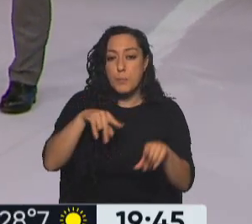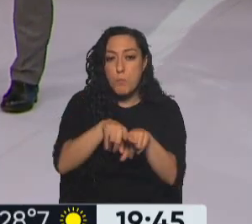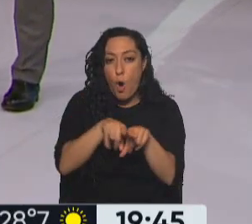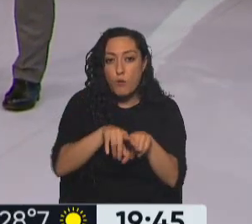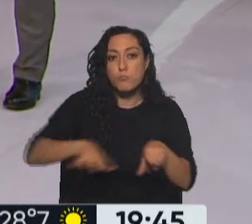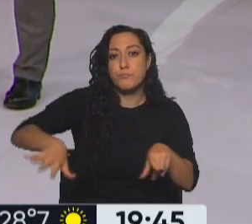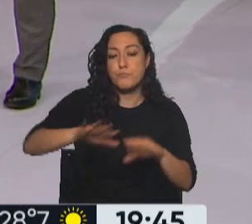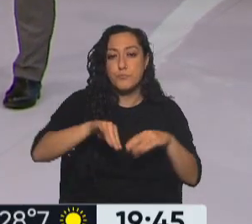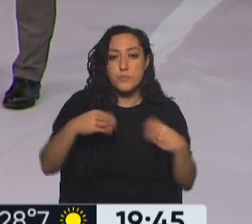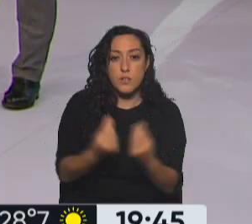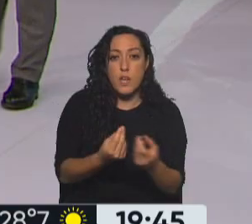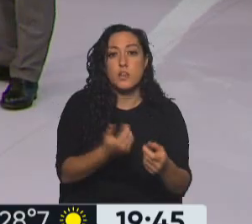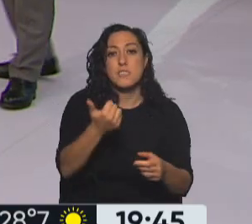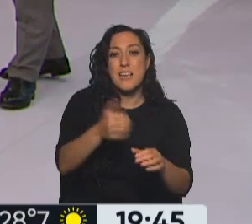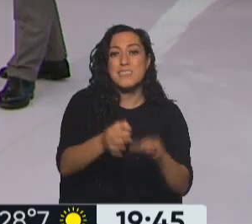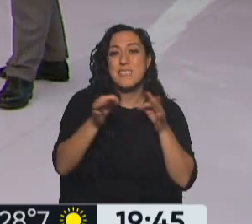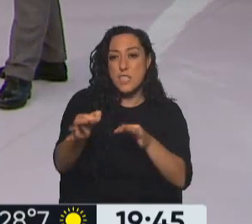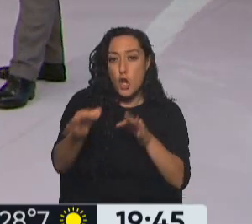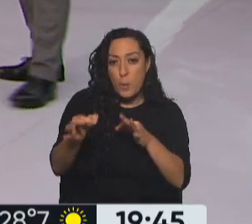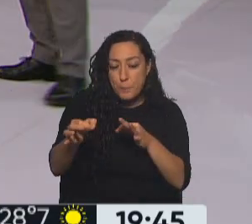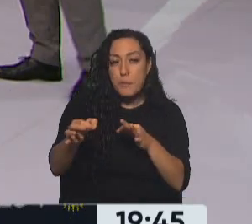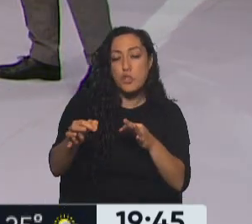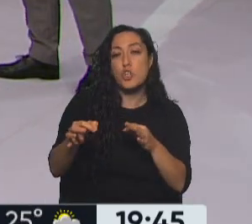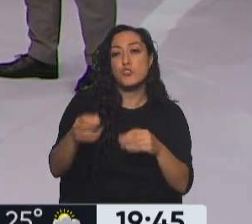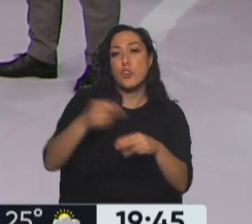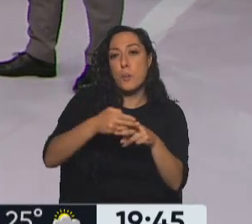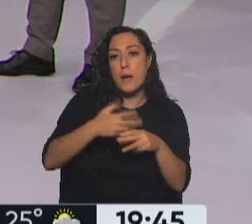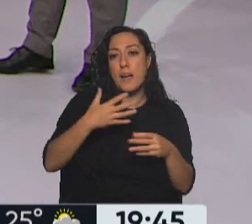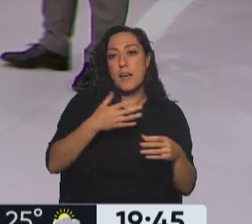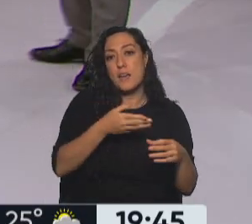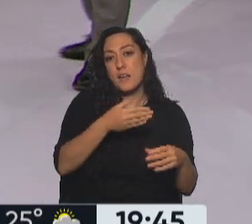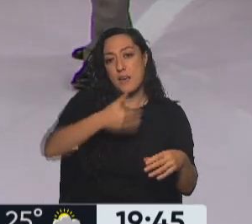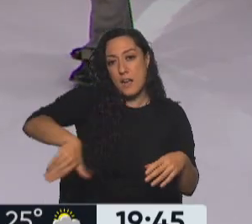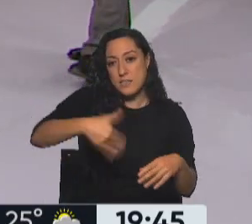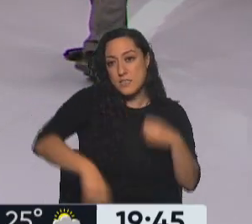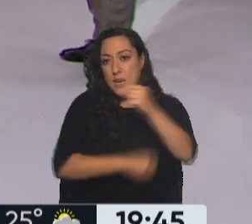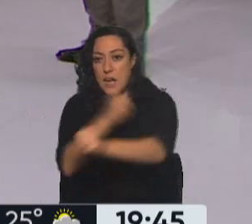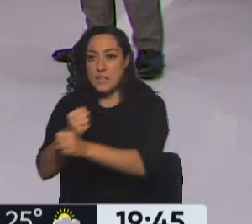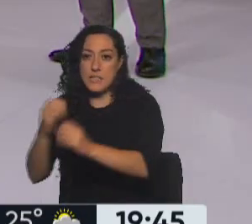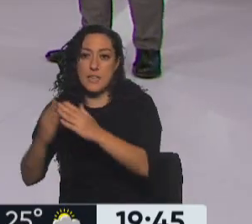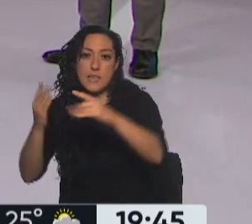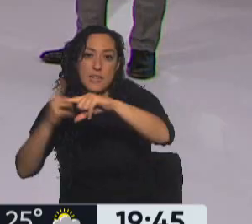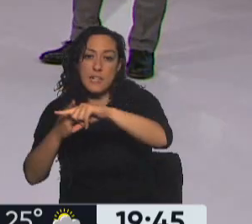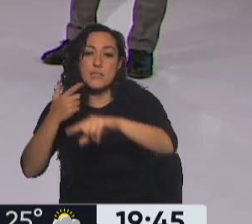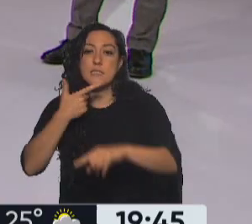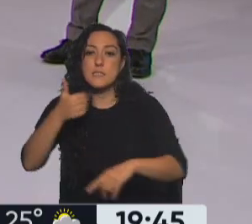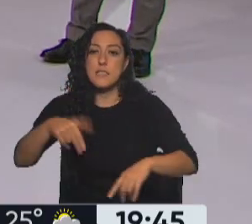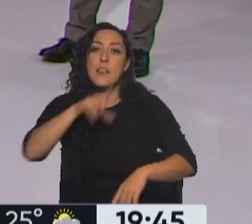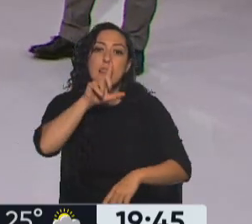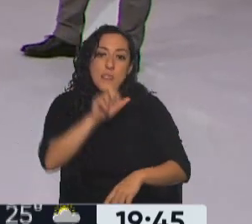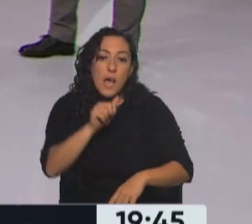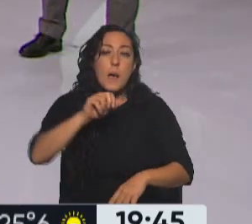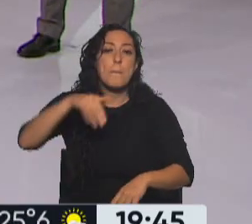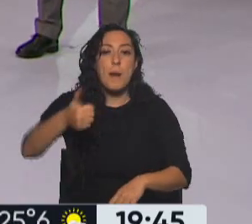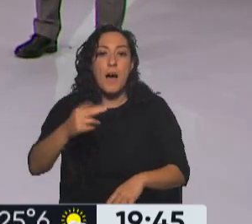recorrido de 6 kilómetros por las calles de Roma, el traslado del cuerpo de Francisco hasta la iglesia Santa María de la Mayor,